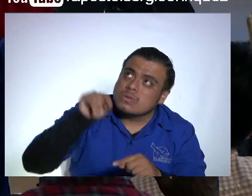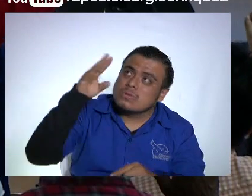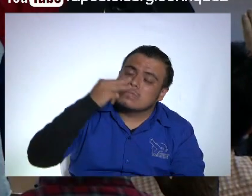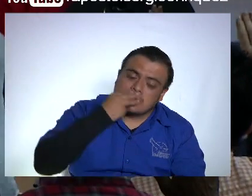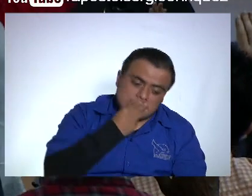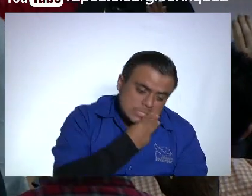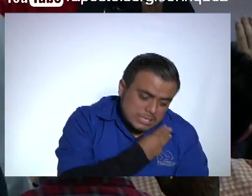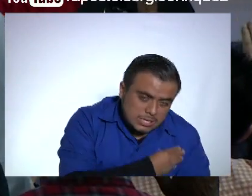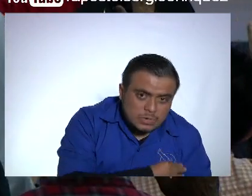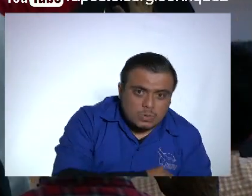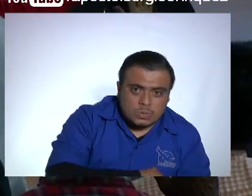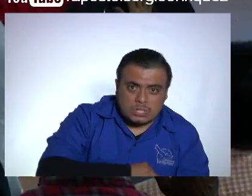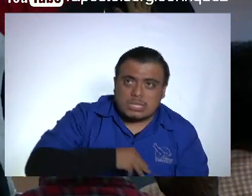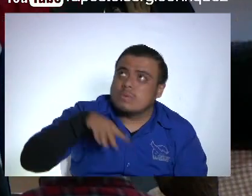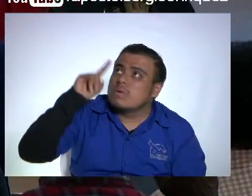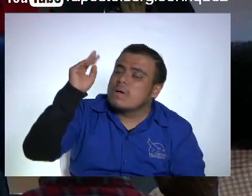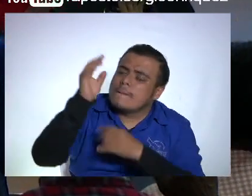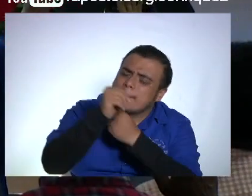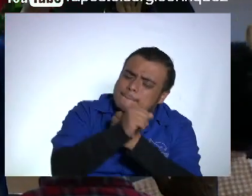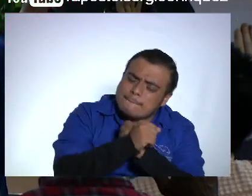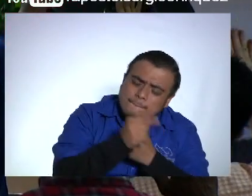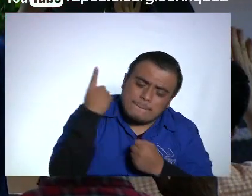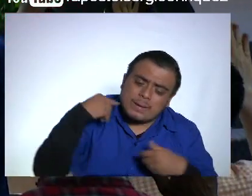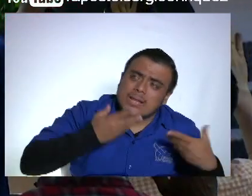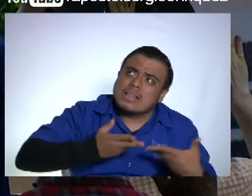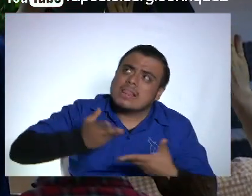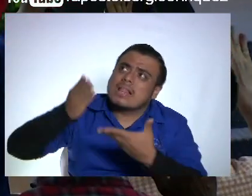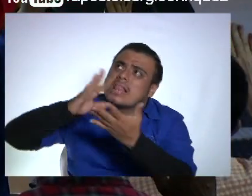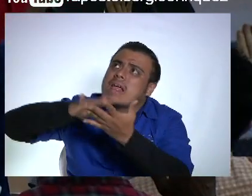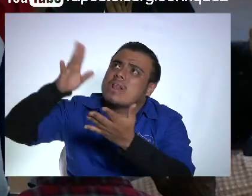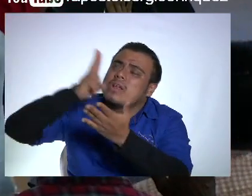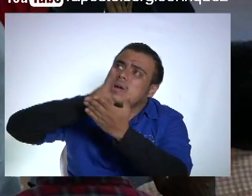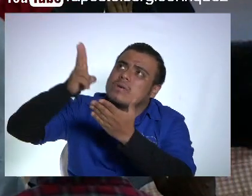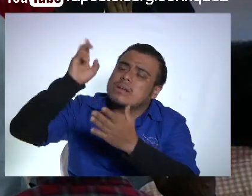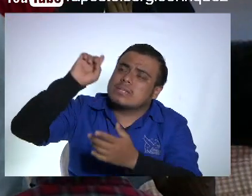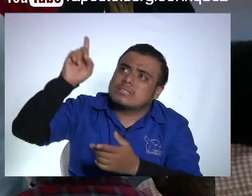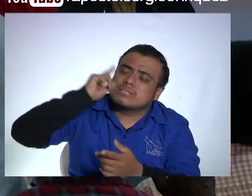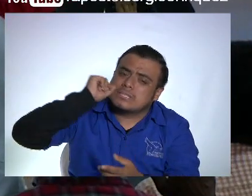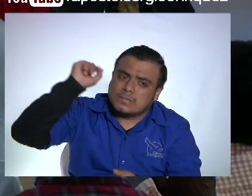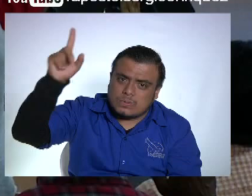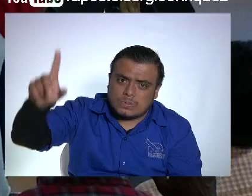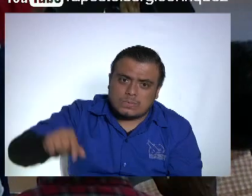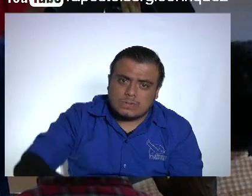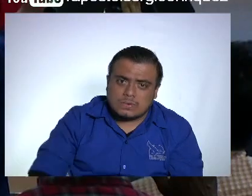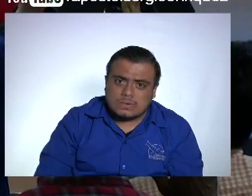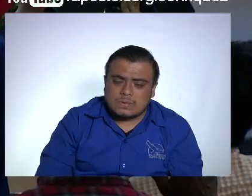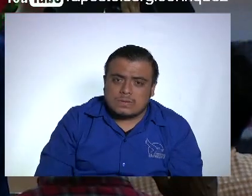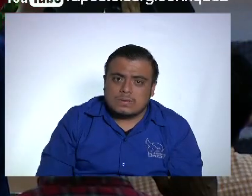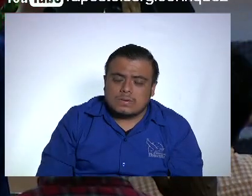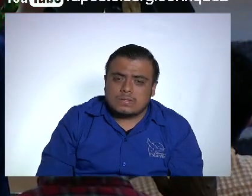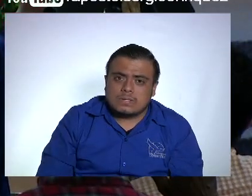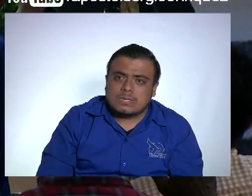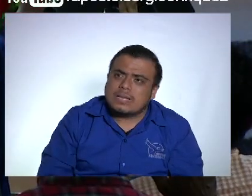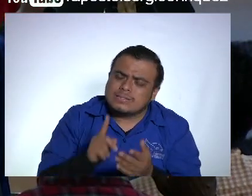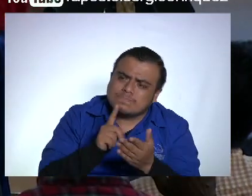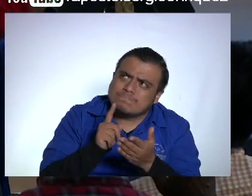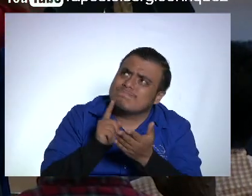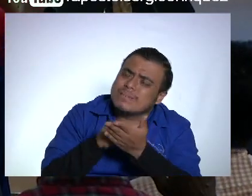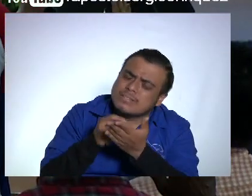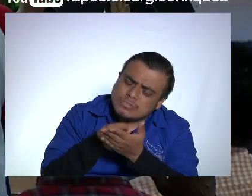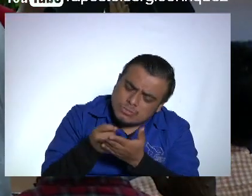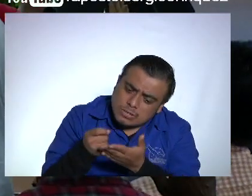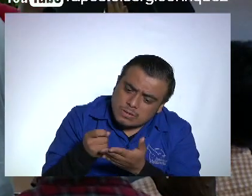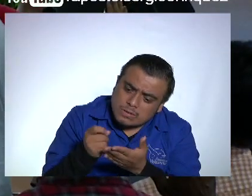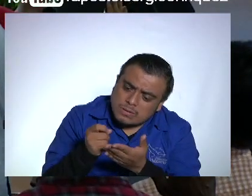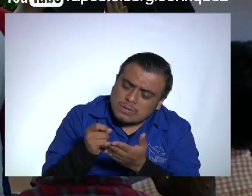por tu amor, para la honra y gloria de tu santo nombre, papito lindo. Y aún aquellas peticiones, Señor, que